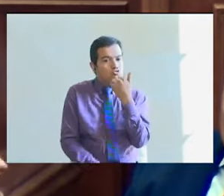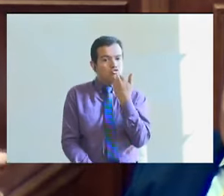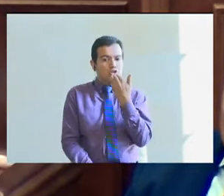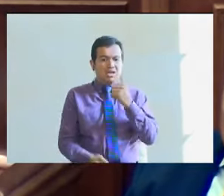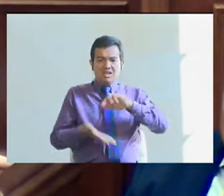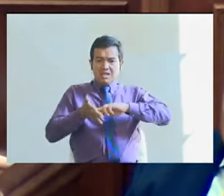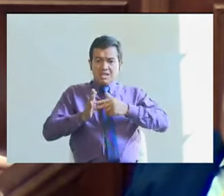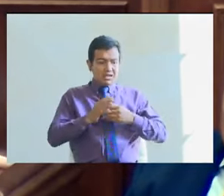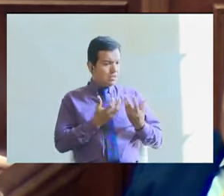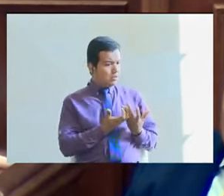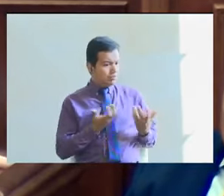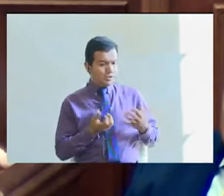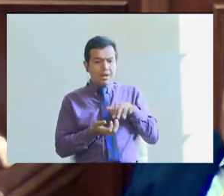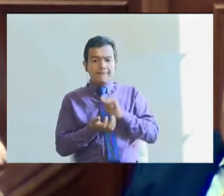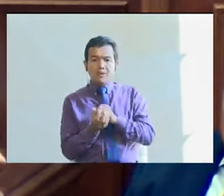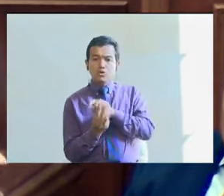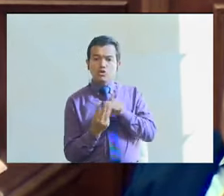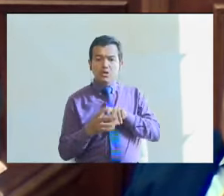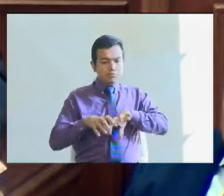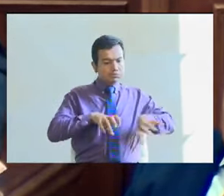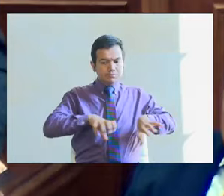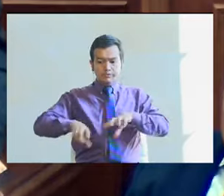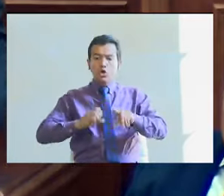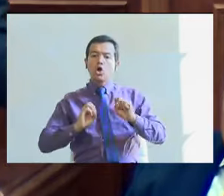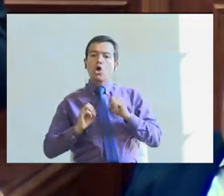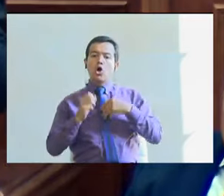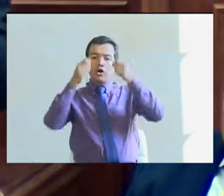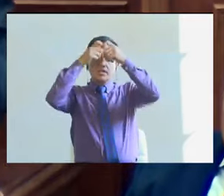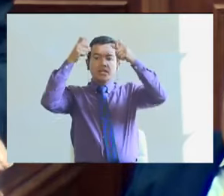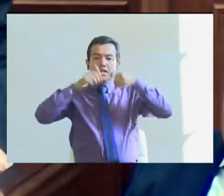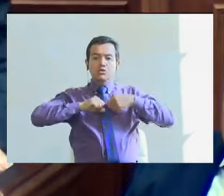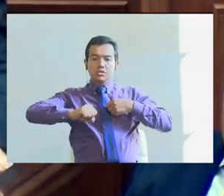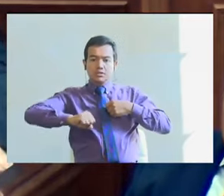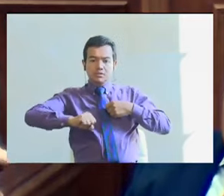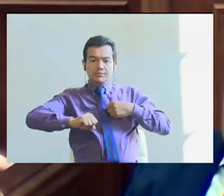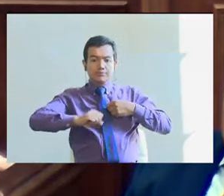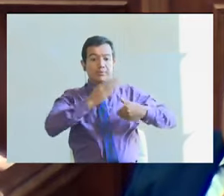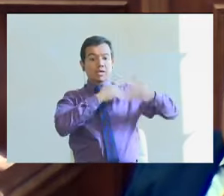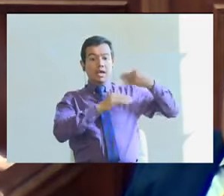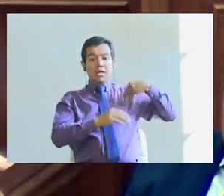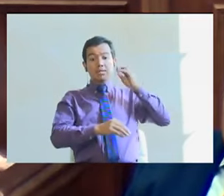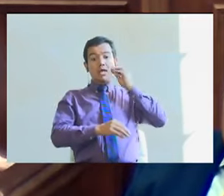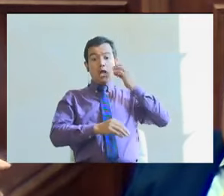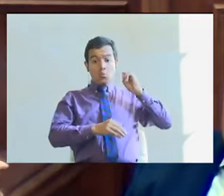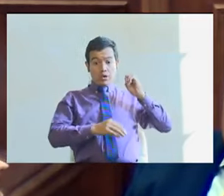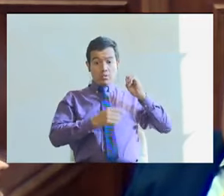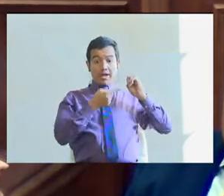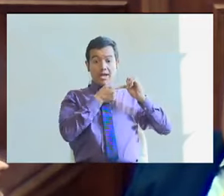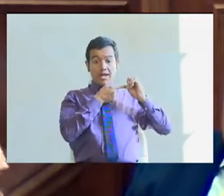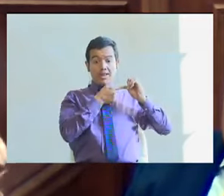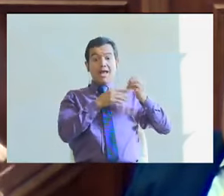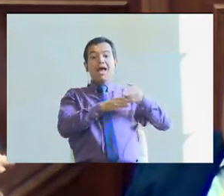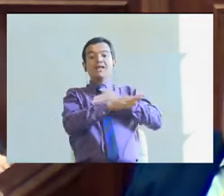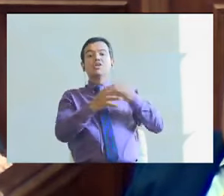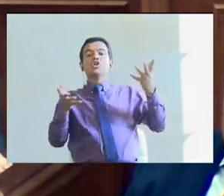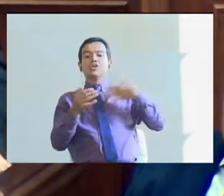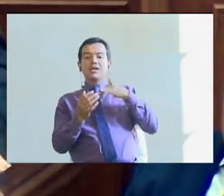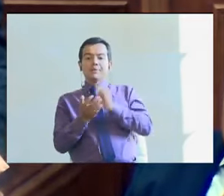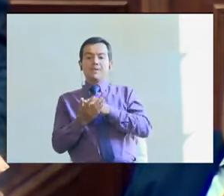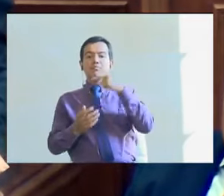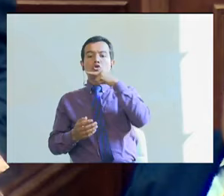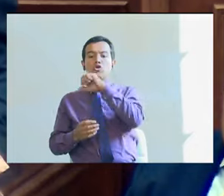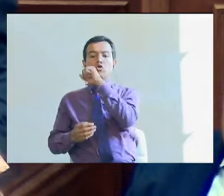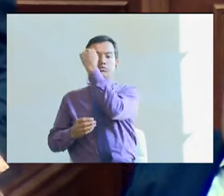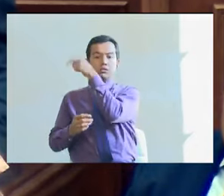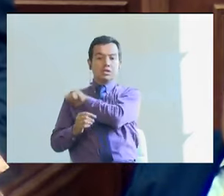separación y autonomía de los poderes públicos lo que es el estado de derecho mis abuelos tuvieron que huir de la unión soviética mi papá tuvo que huir de Cuba ellos no